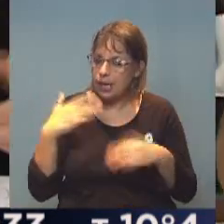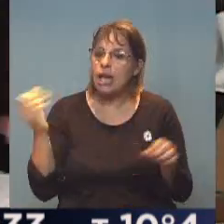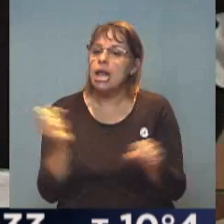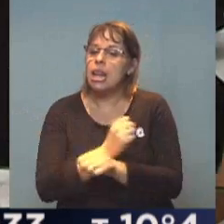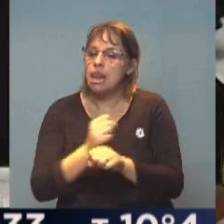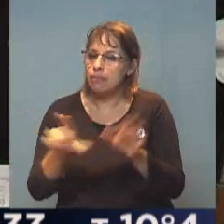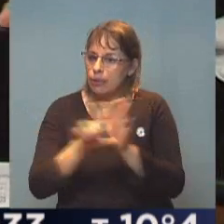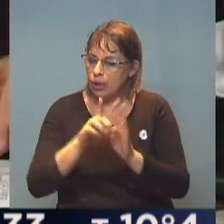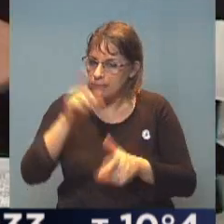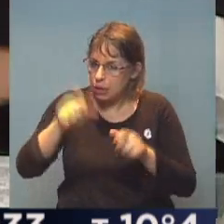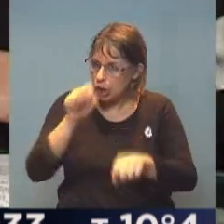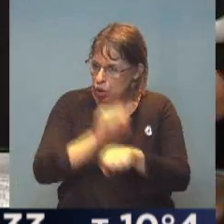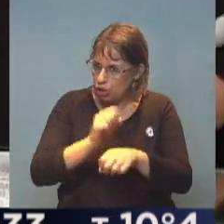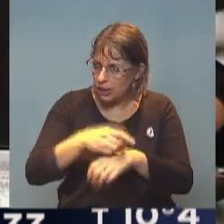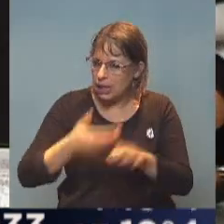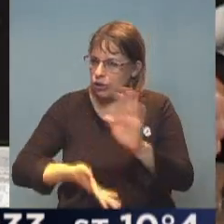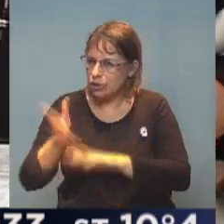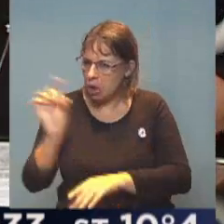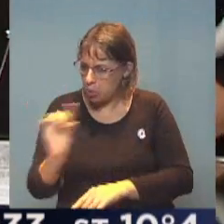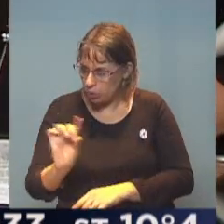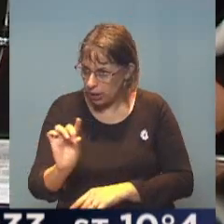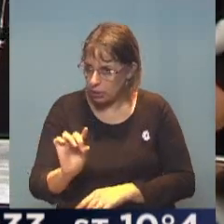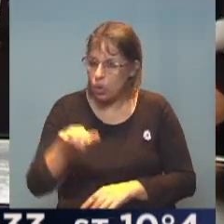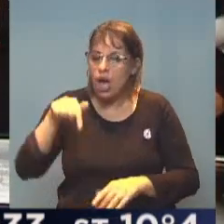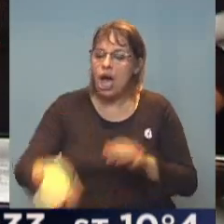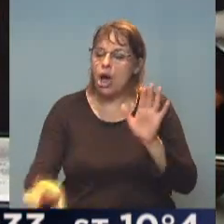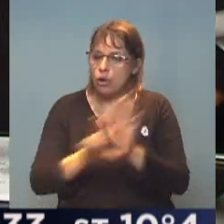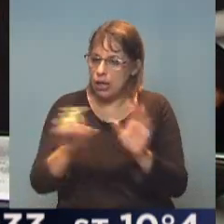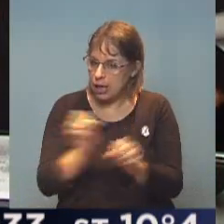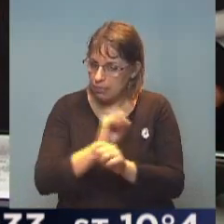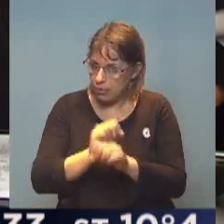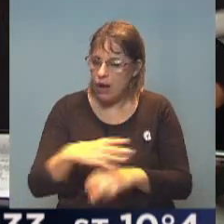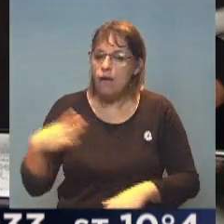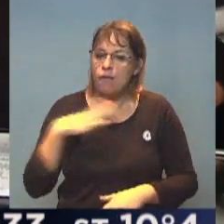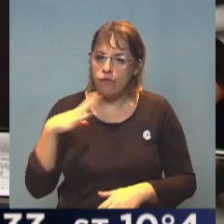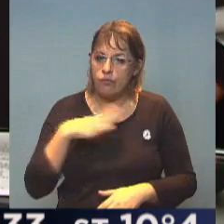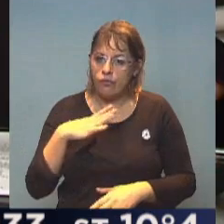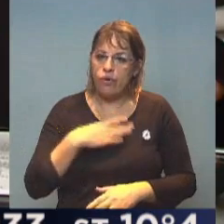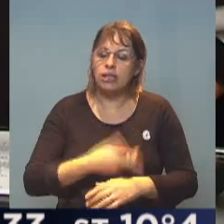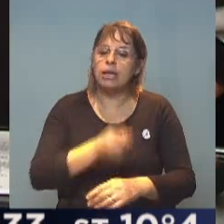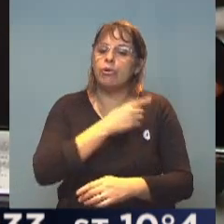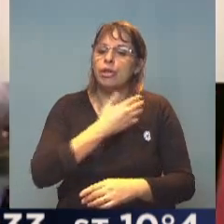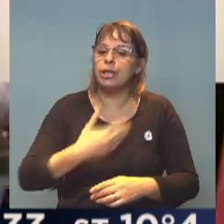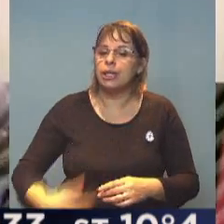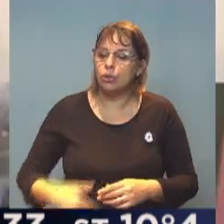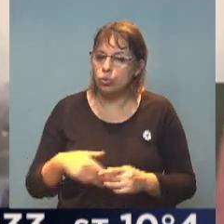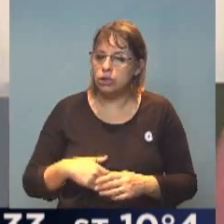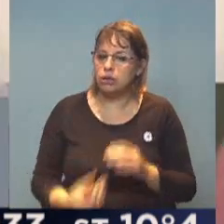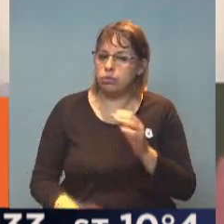transitorias de los condenados por ese tipo de hecho se ha convertido en ley ahora falta la promulgación por parte del poder ejecutivo